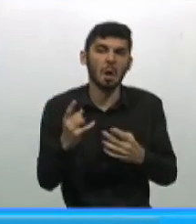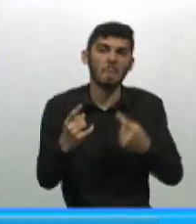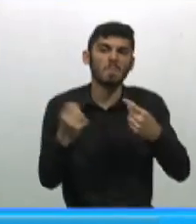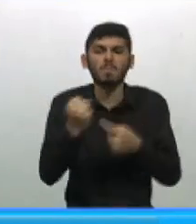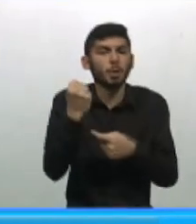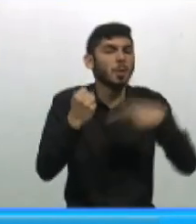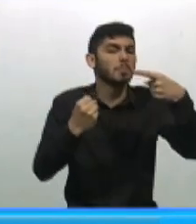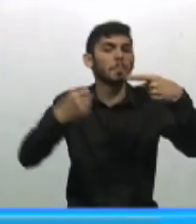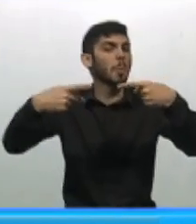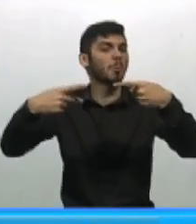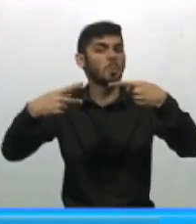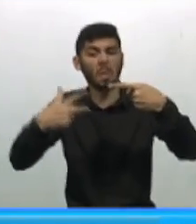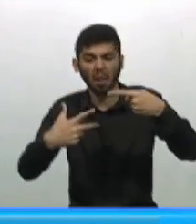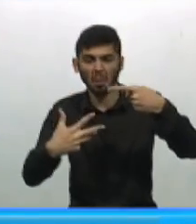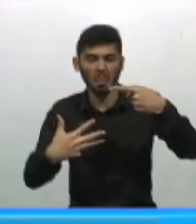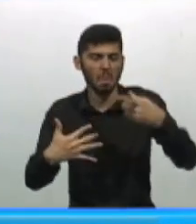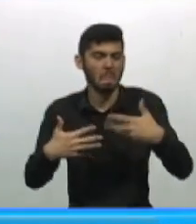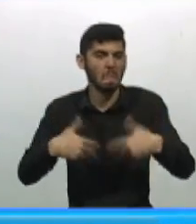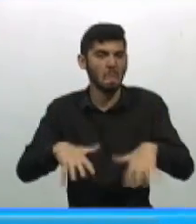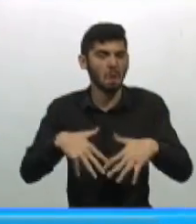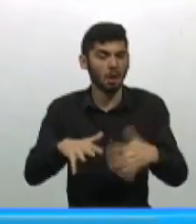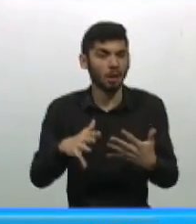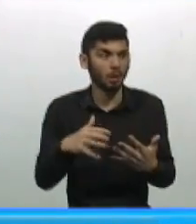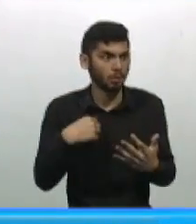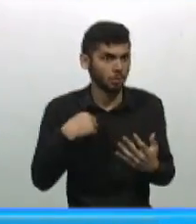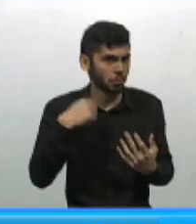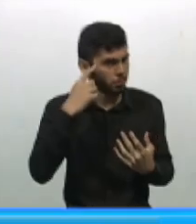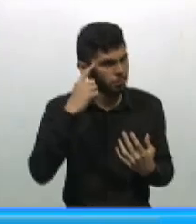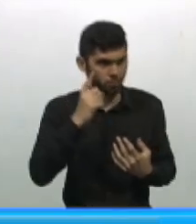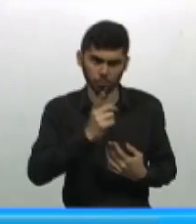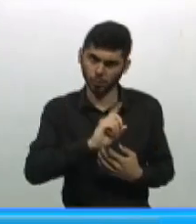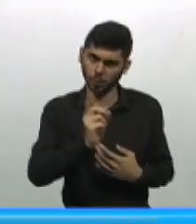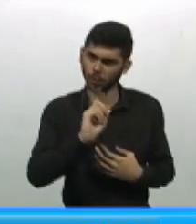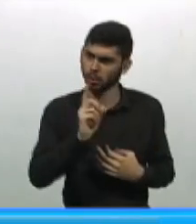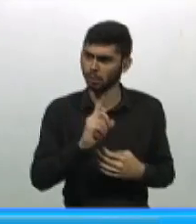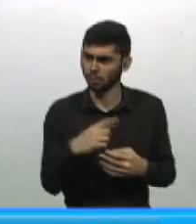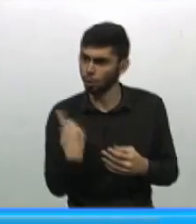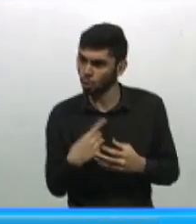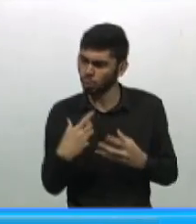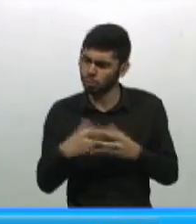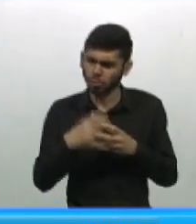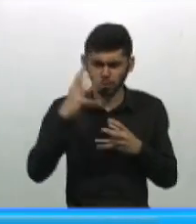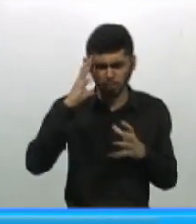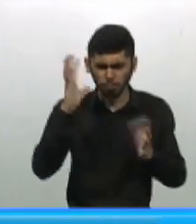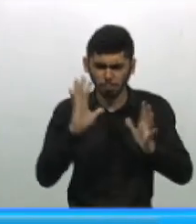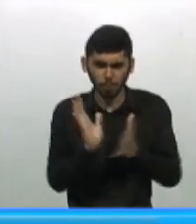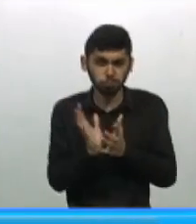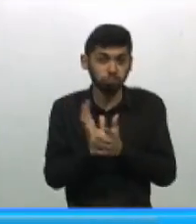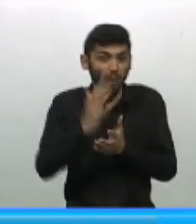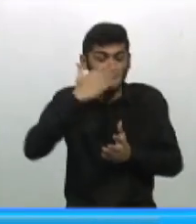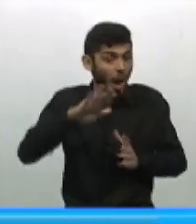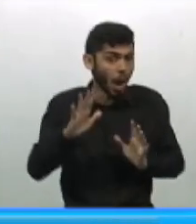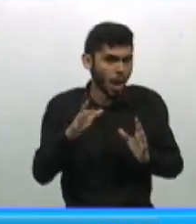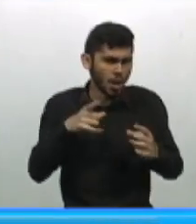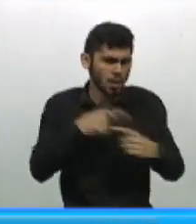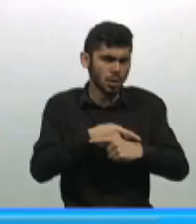nada lo vivo muy por el contrario creo que todos lo vivimos de la misma forma estamos tratando de prepararnos Como si fuese la final del mundo